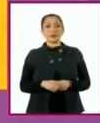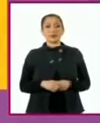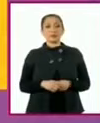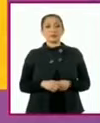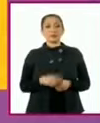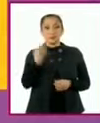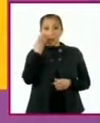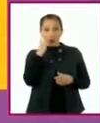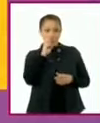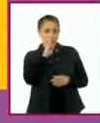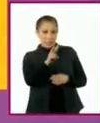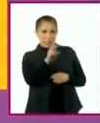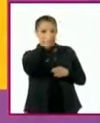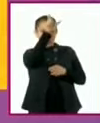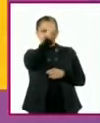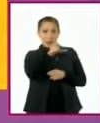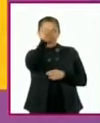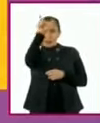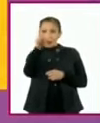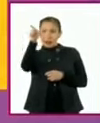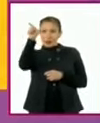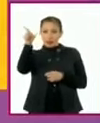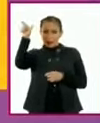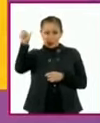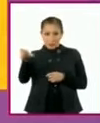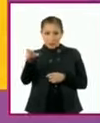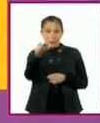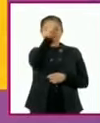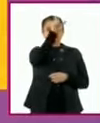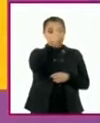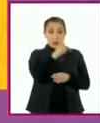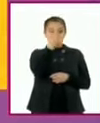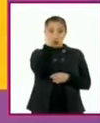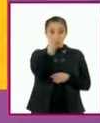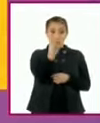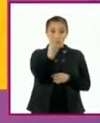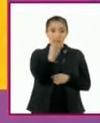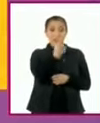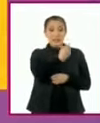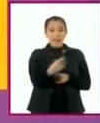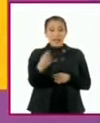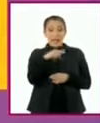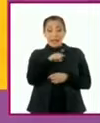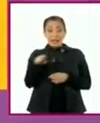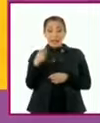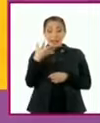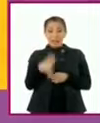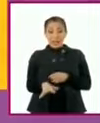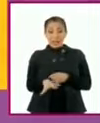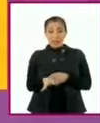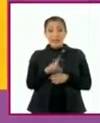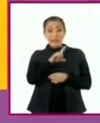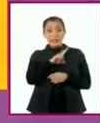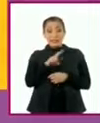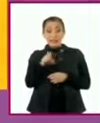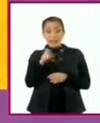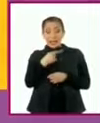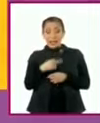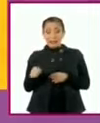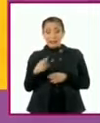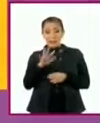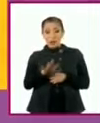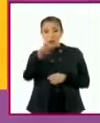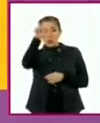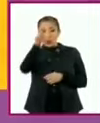Ahora, observemos la siguiente diapositiva. Fila 1. 100 entre 10, 100 entre 5. Fila